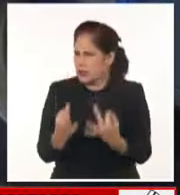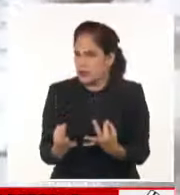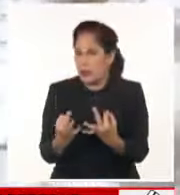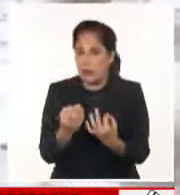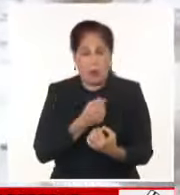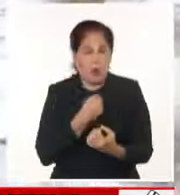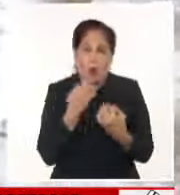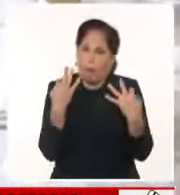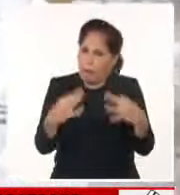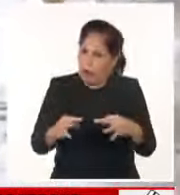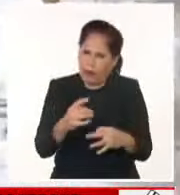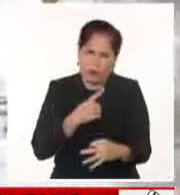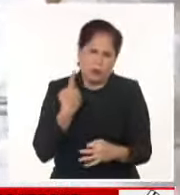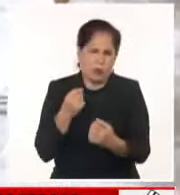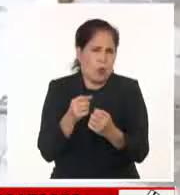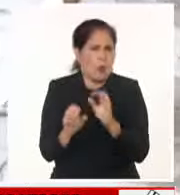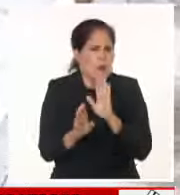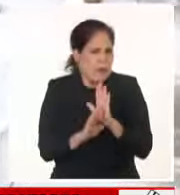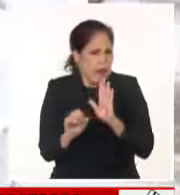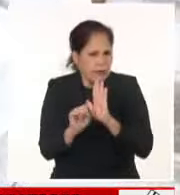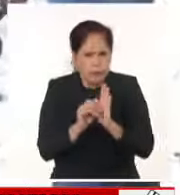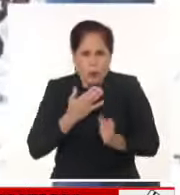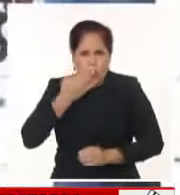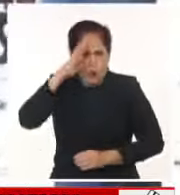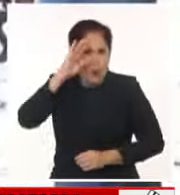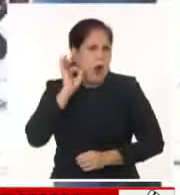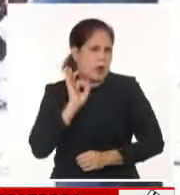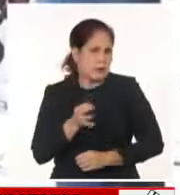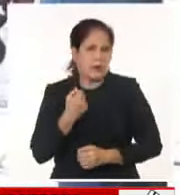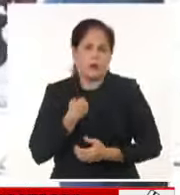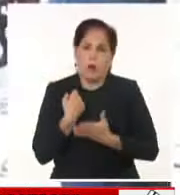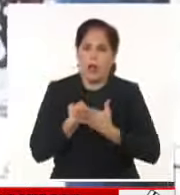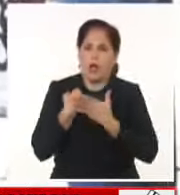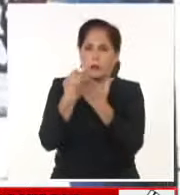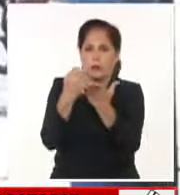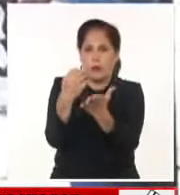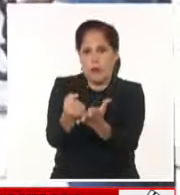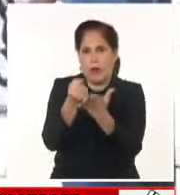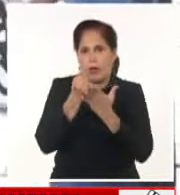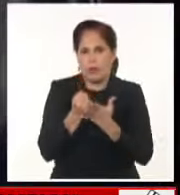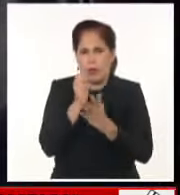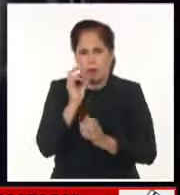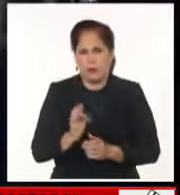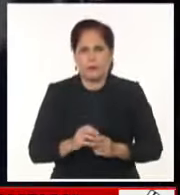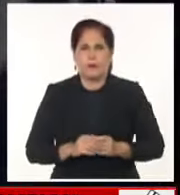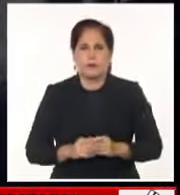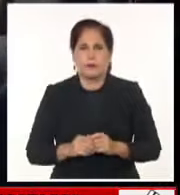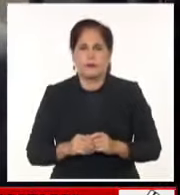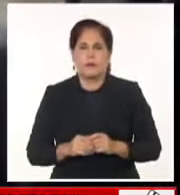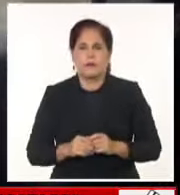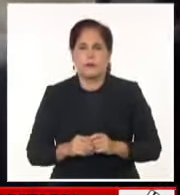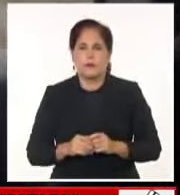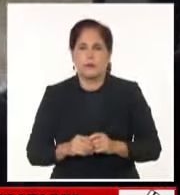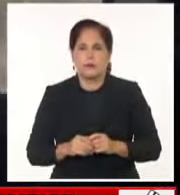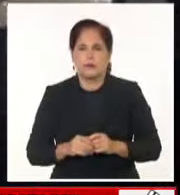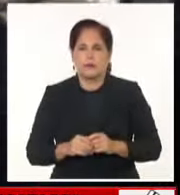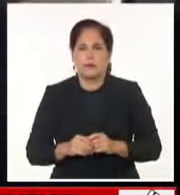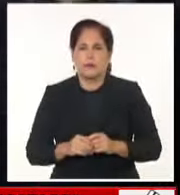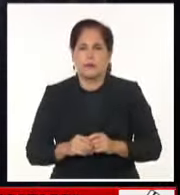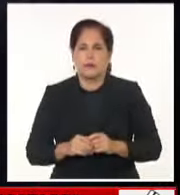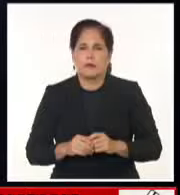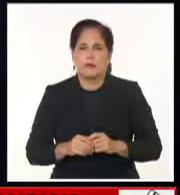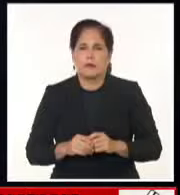de caridad, sino una ayuda mutua entre fuerzas que luchan por el mismo objetivo. Miguel Ángel Sánchez y Galina